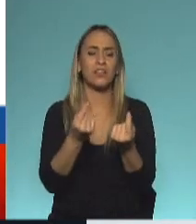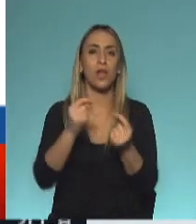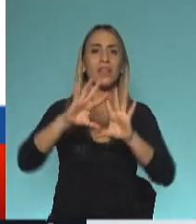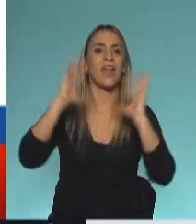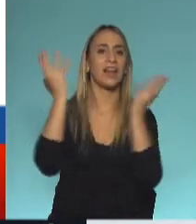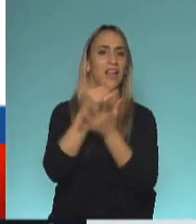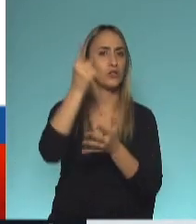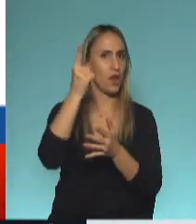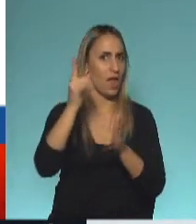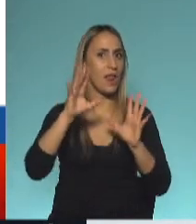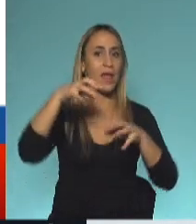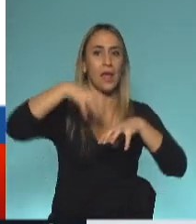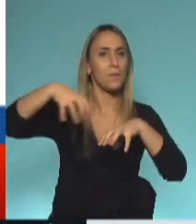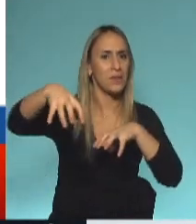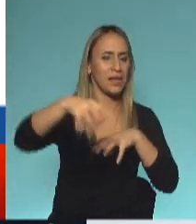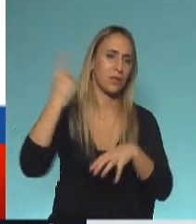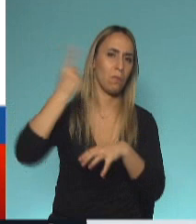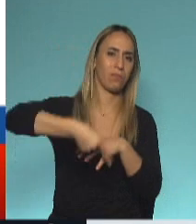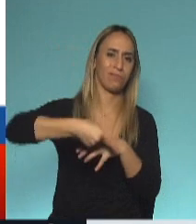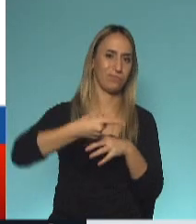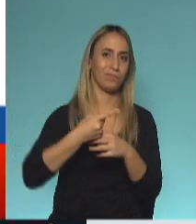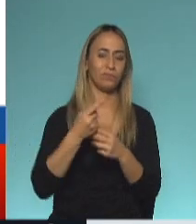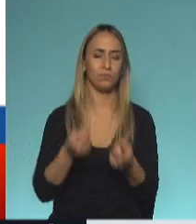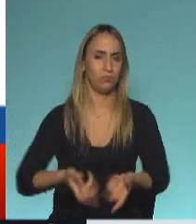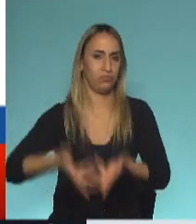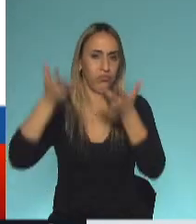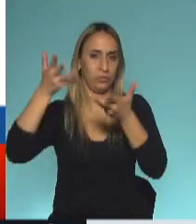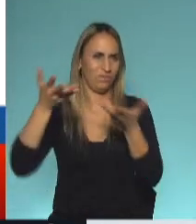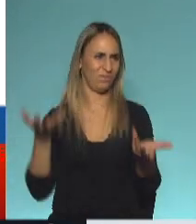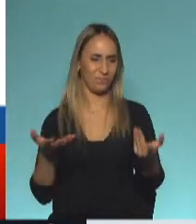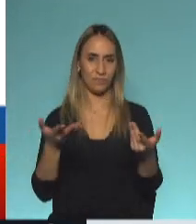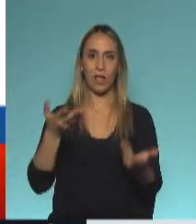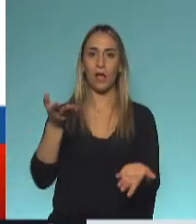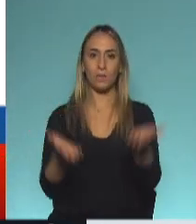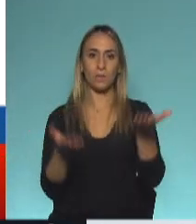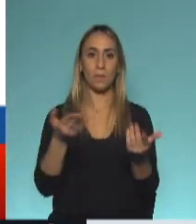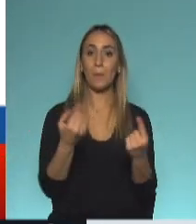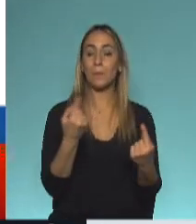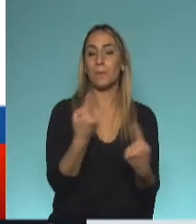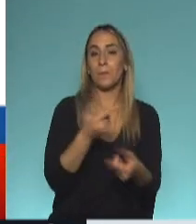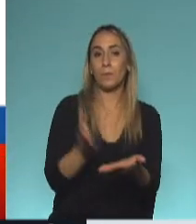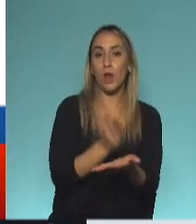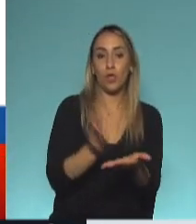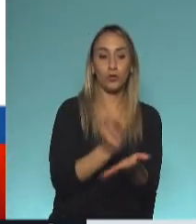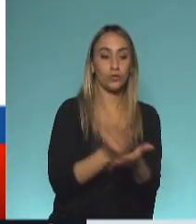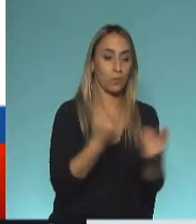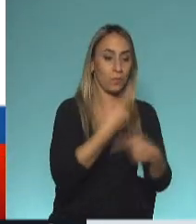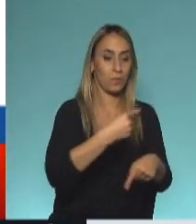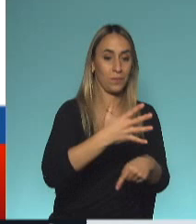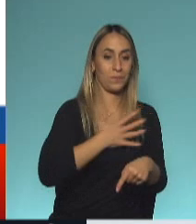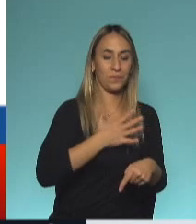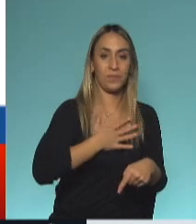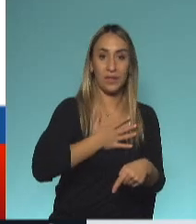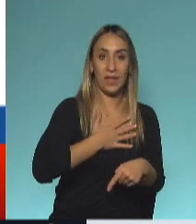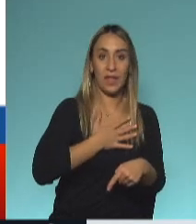concentración de empresas falta de equilibrio entre las variantes las variables del mercado externo y su traspaso